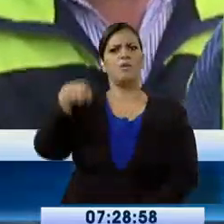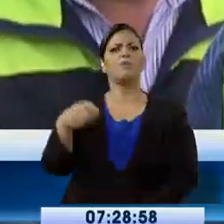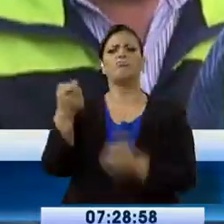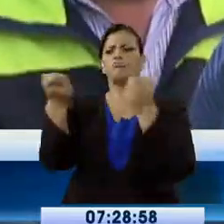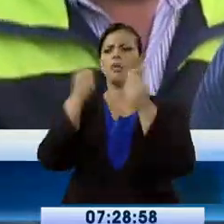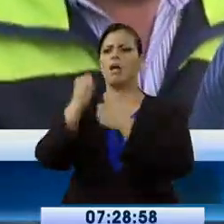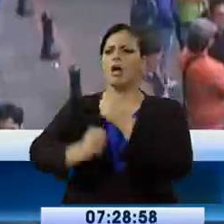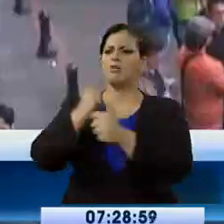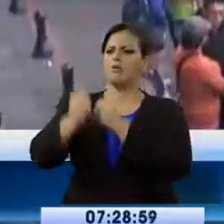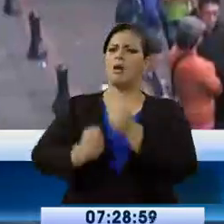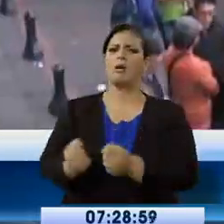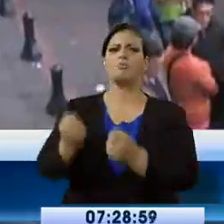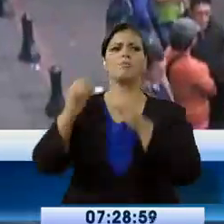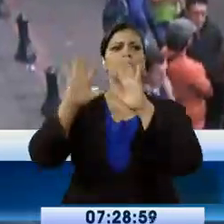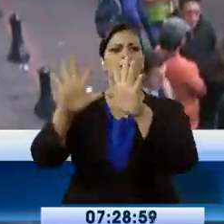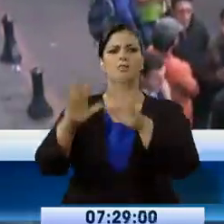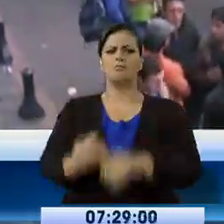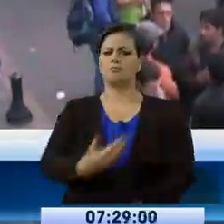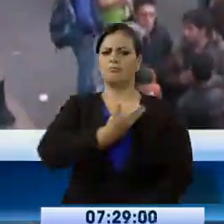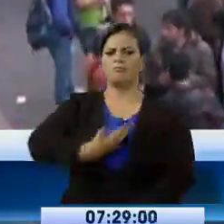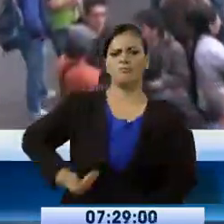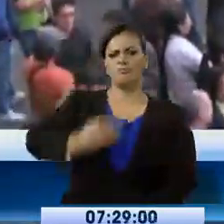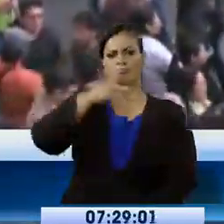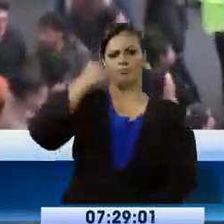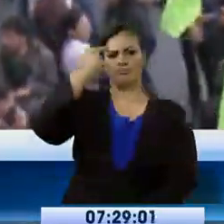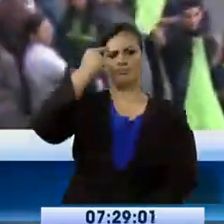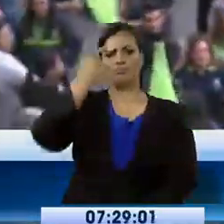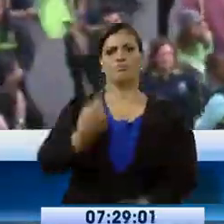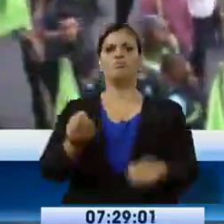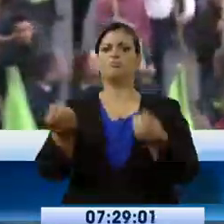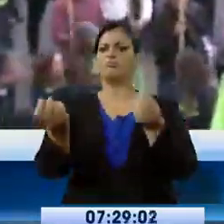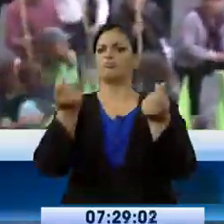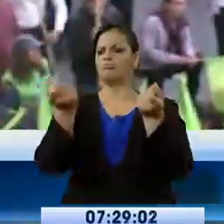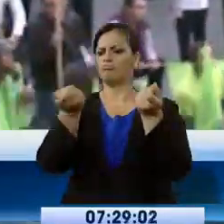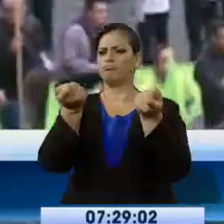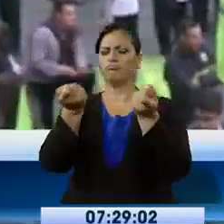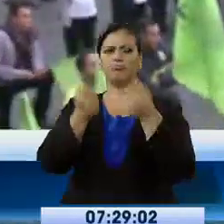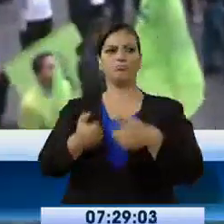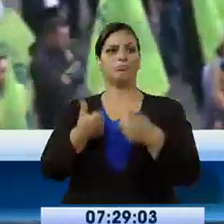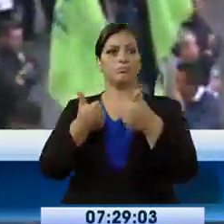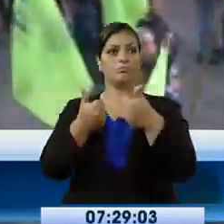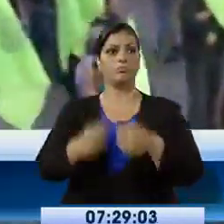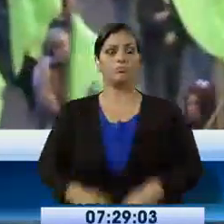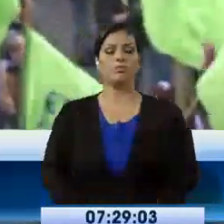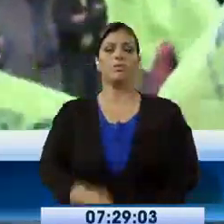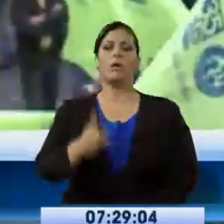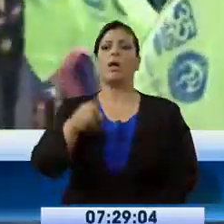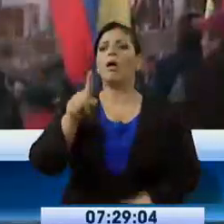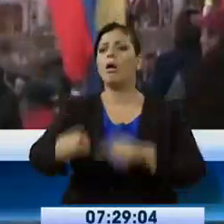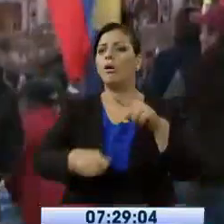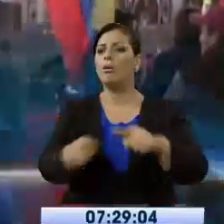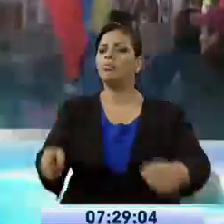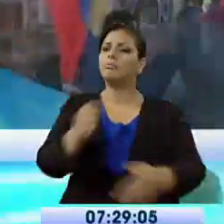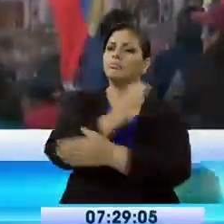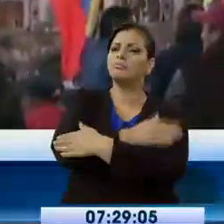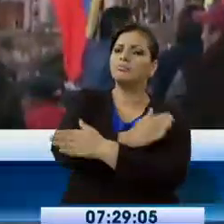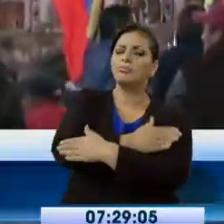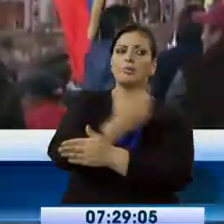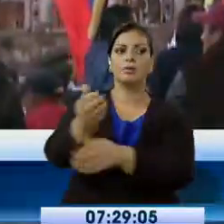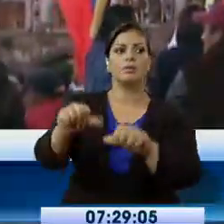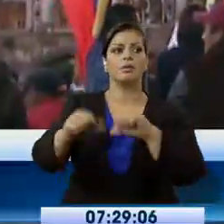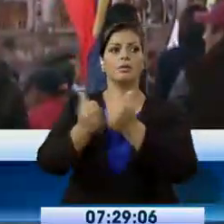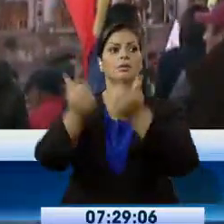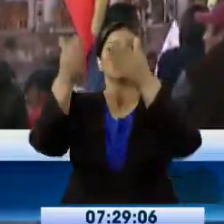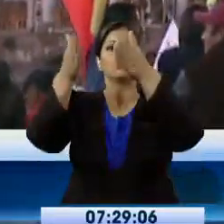presidente Rafael Correa. Algunos asambleístas y concejales del distrito llegaron al lugar para saludar a quienes se dieron cita en la